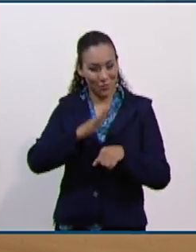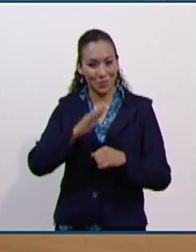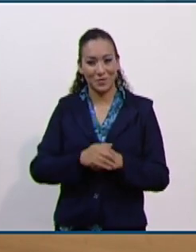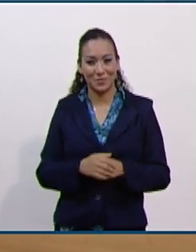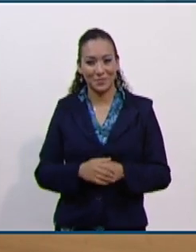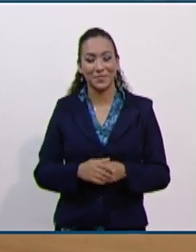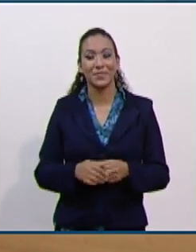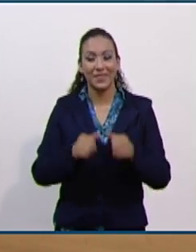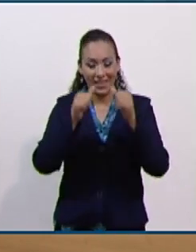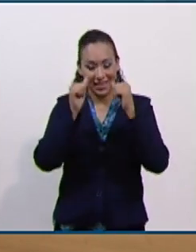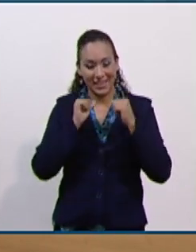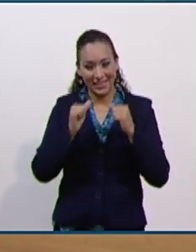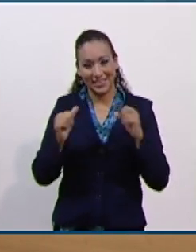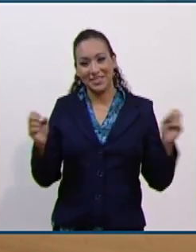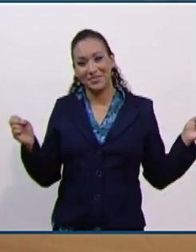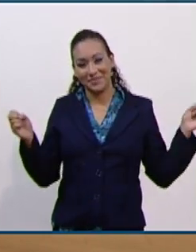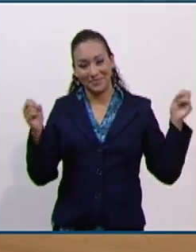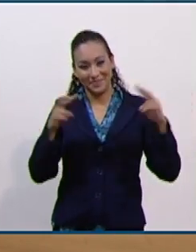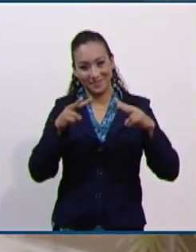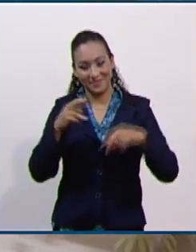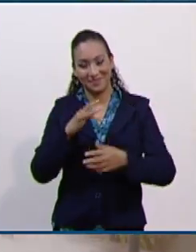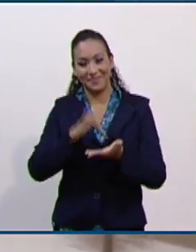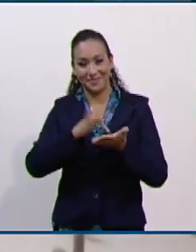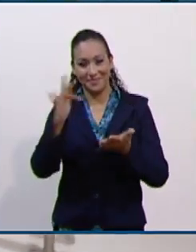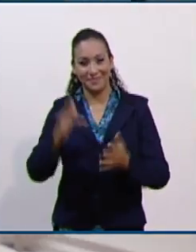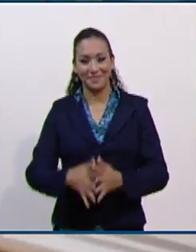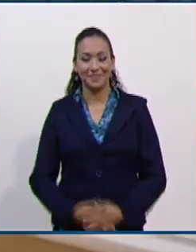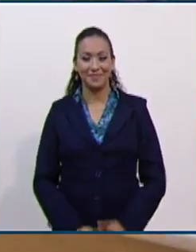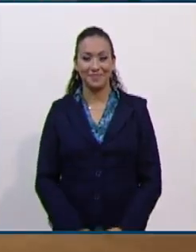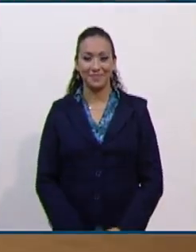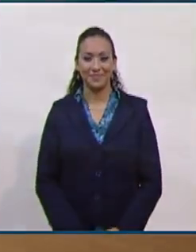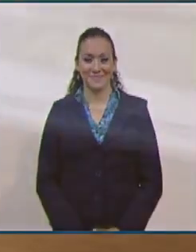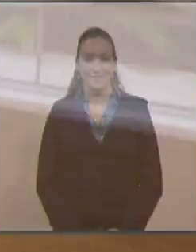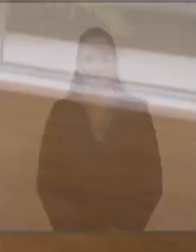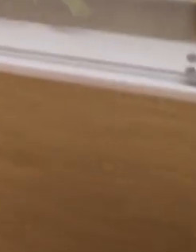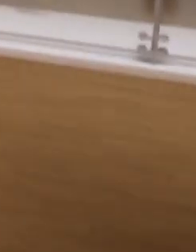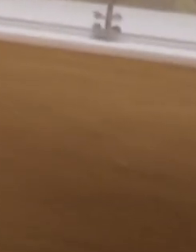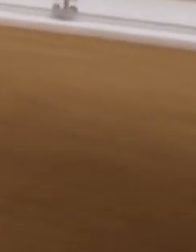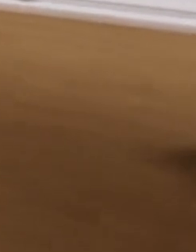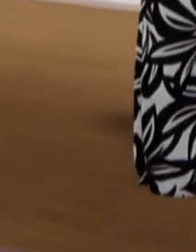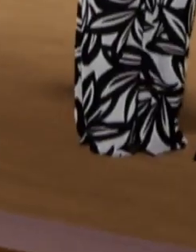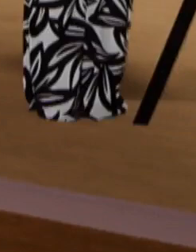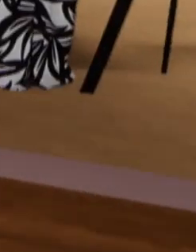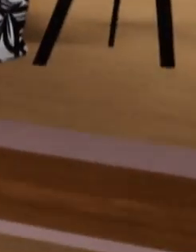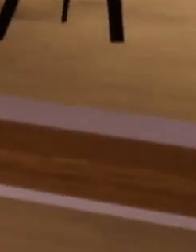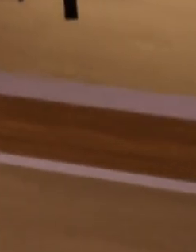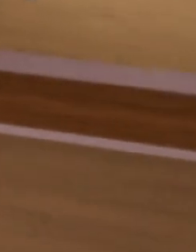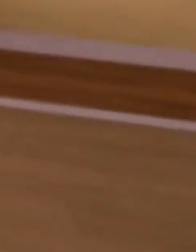Agradecemos su atención. Que tenga excelente tarde.